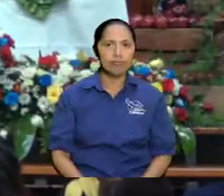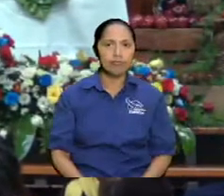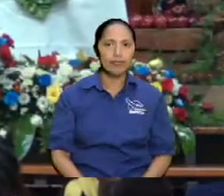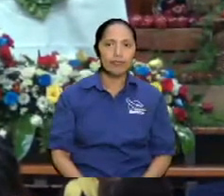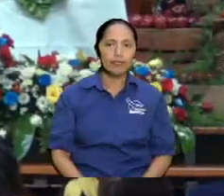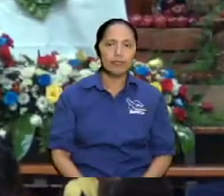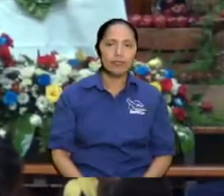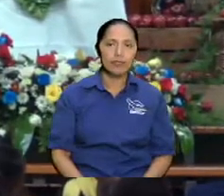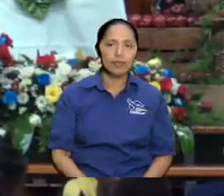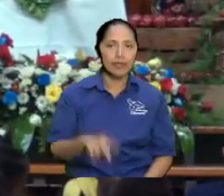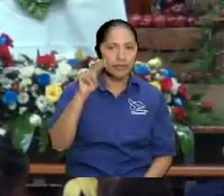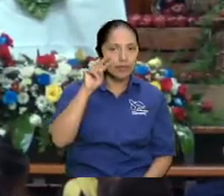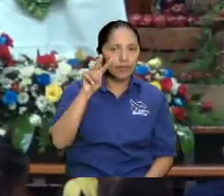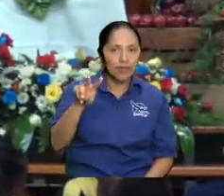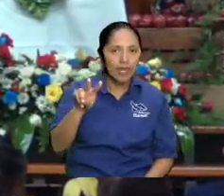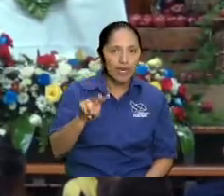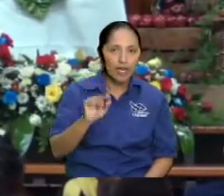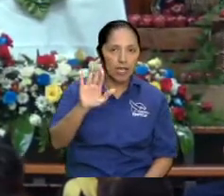Mire, pues,